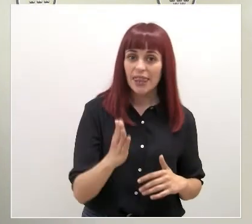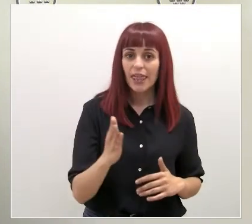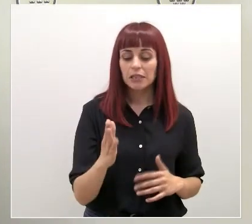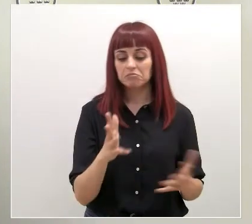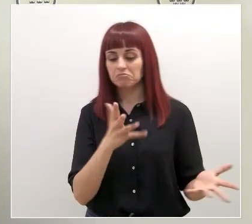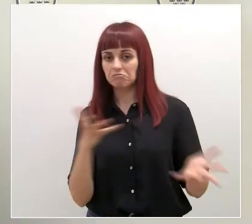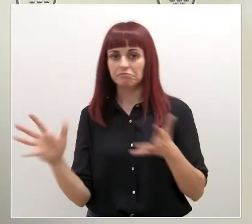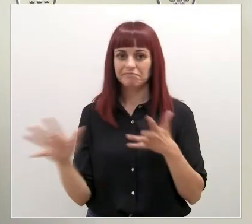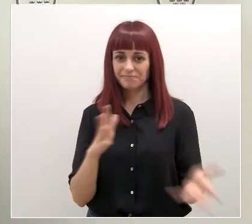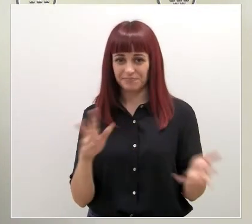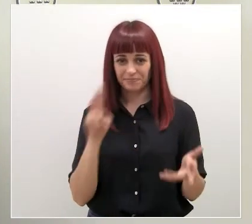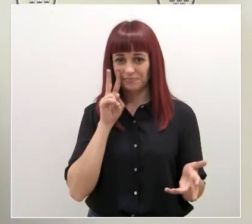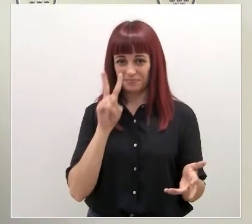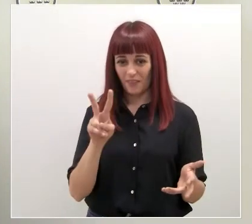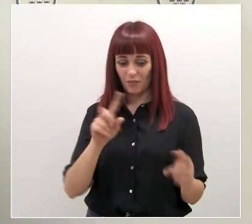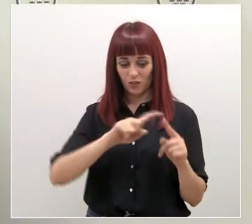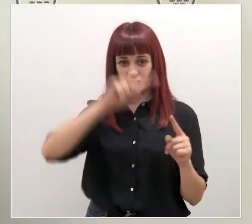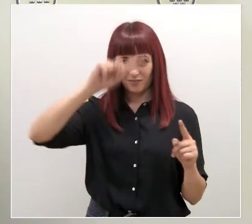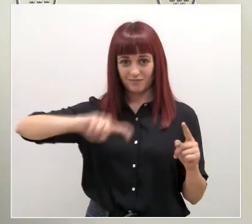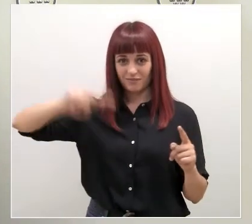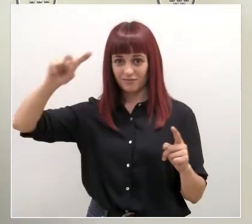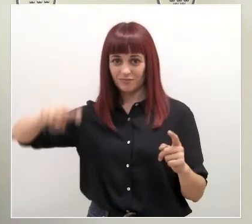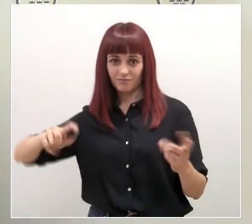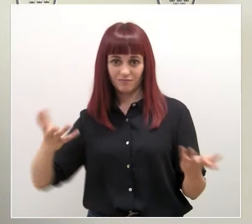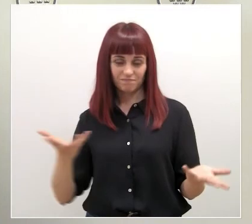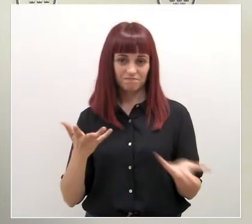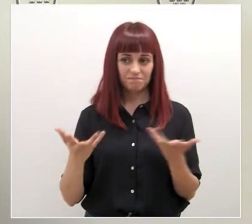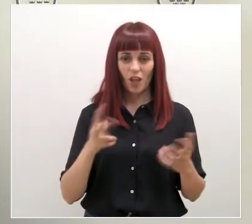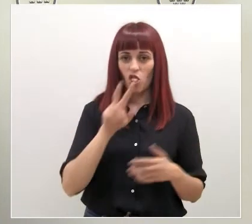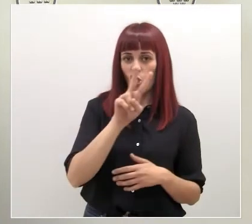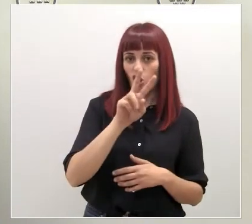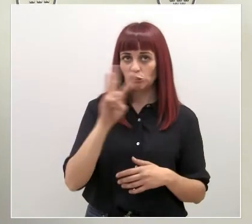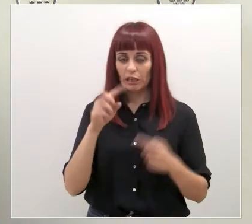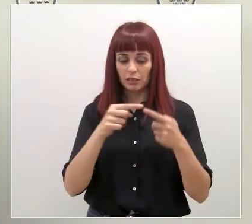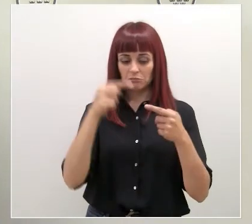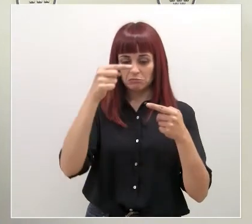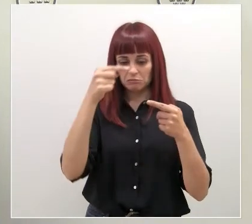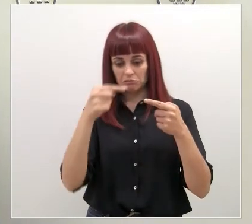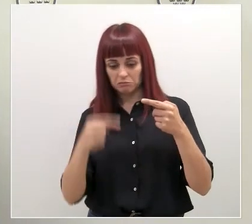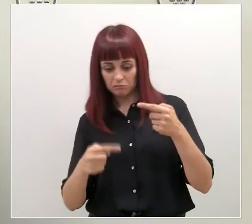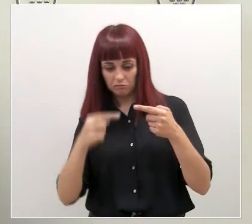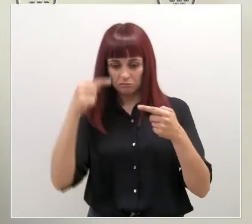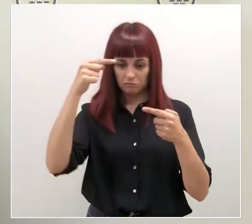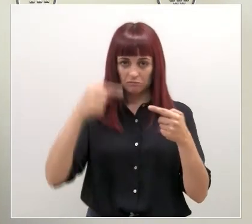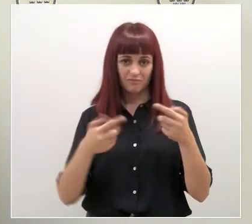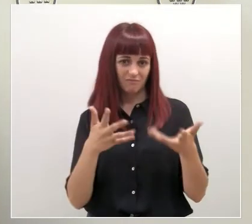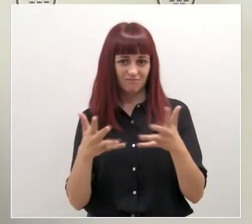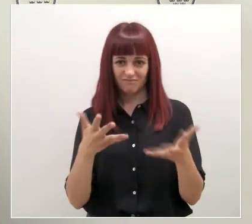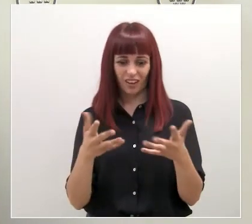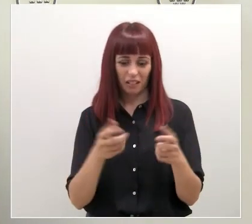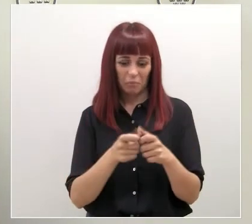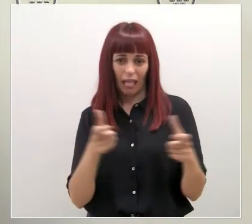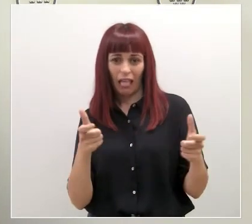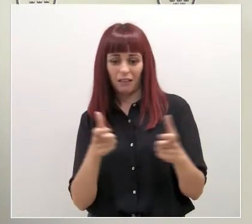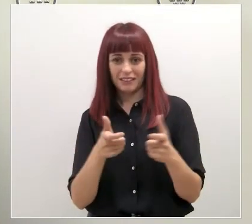oscilando, como está viendo en las gráficas, pues 2-3 puntos arriba, 1-2 puntos abajo. Por tanto, esa